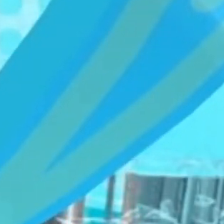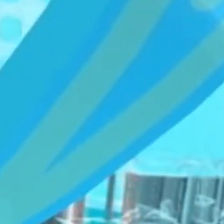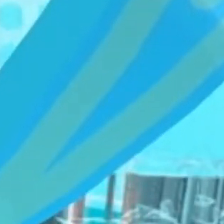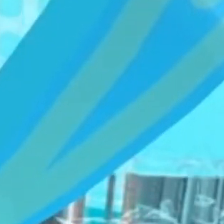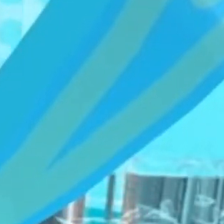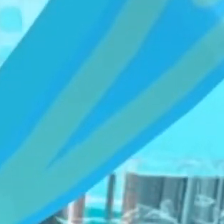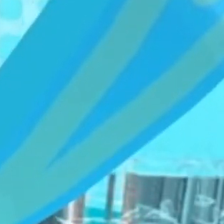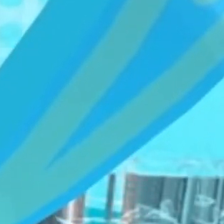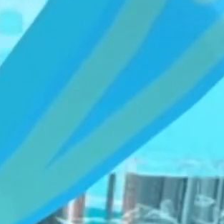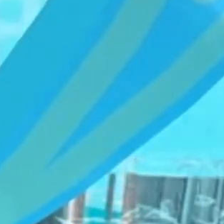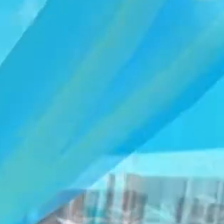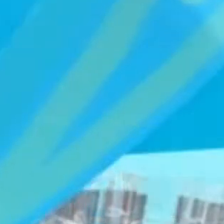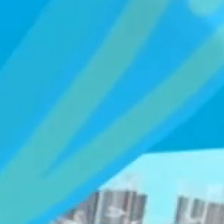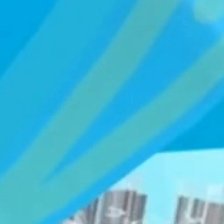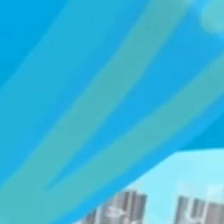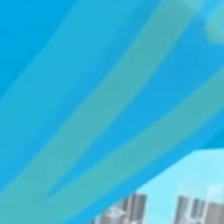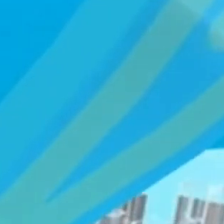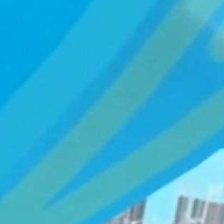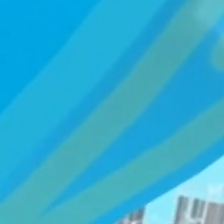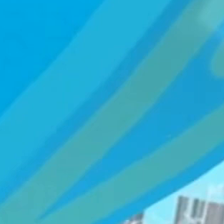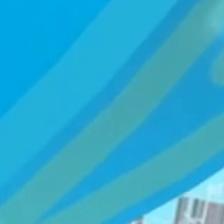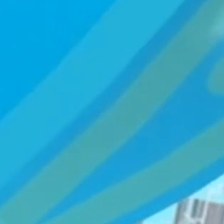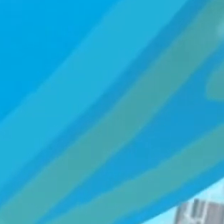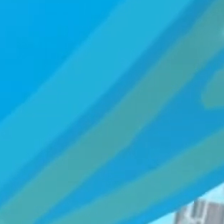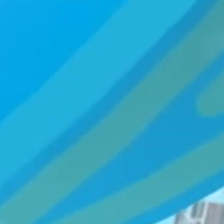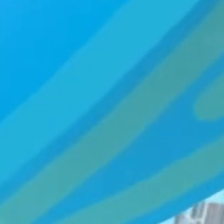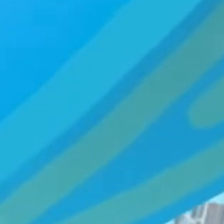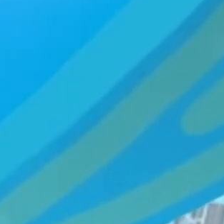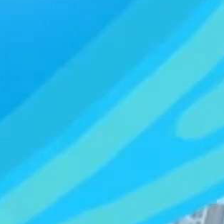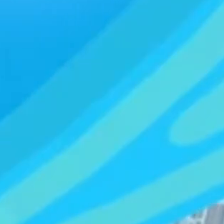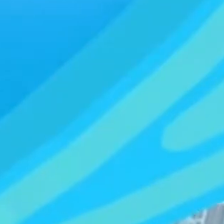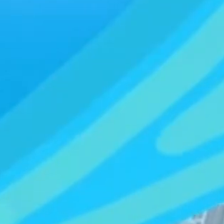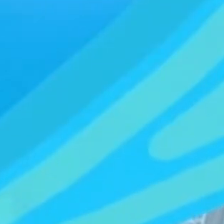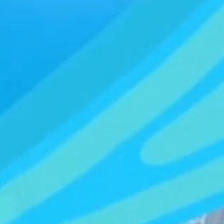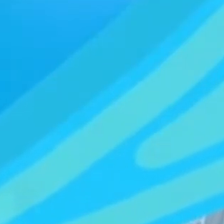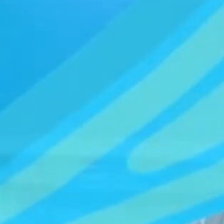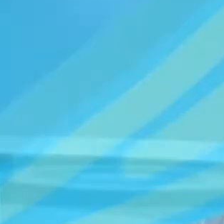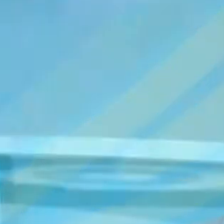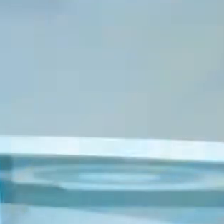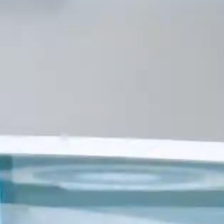Banco Popular presentó El Tipo de Cambio.